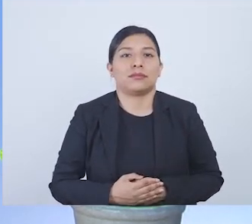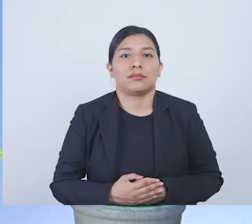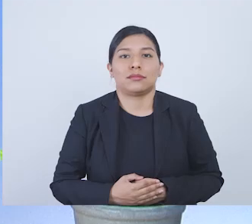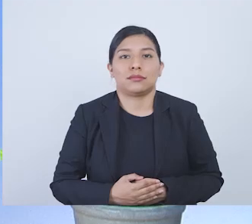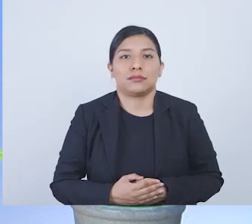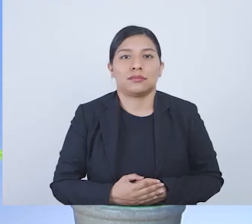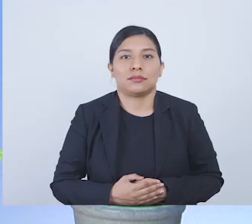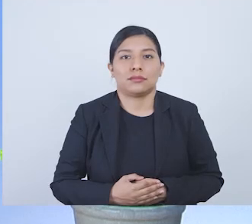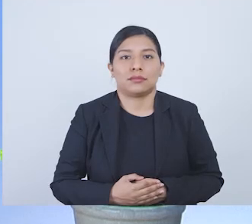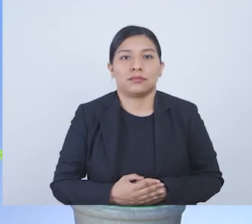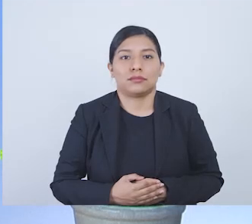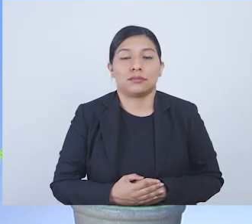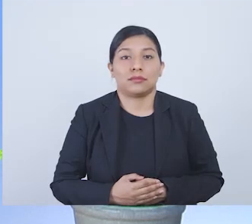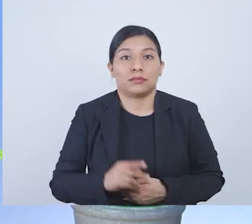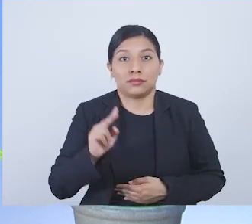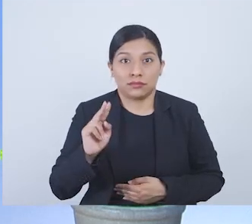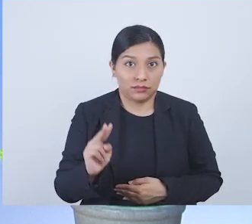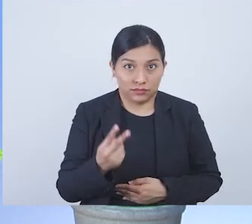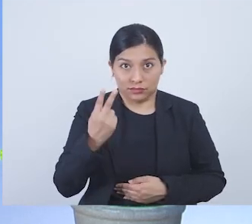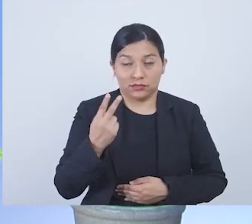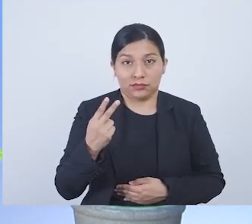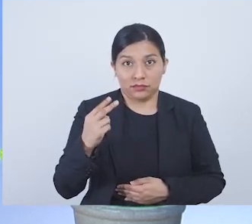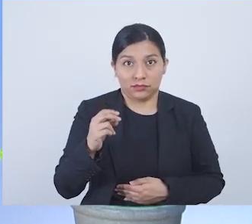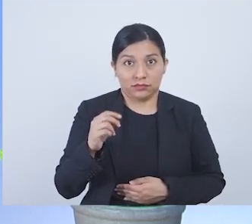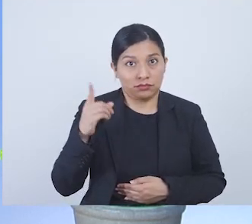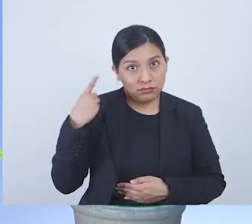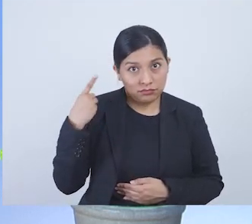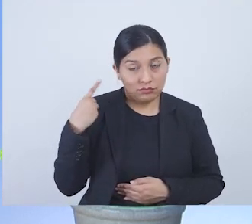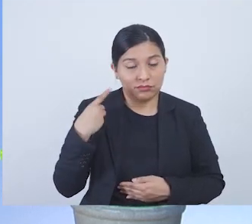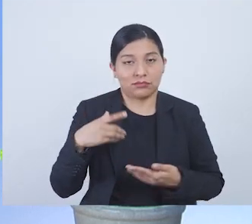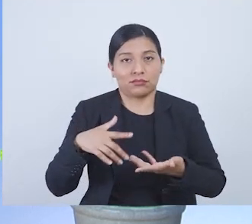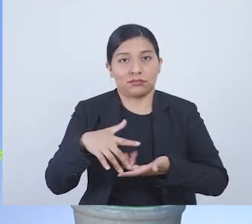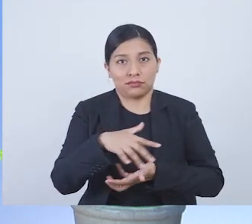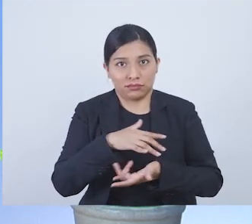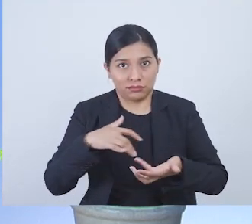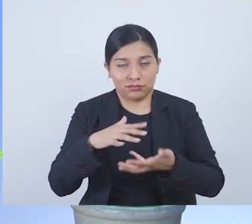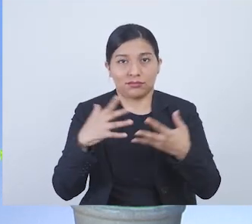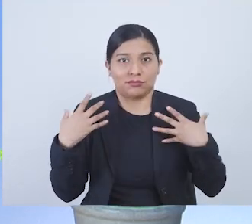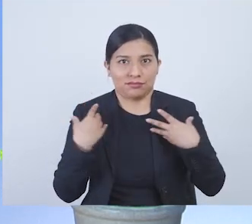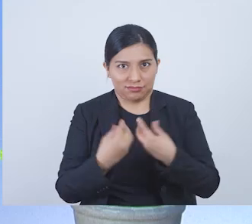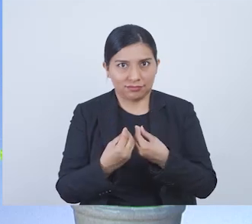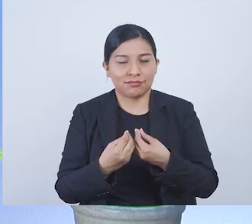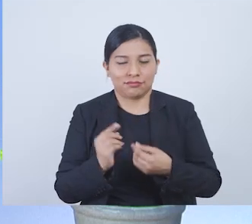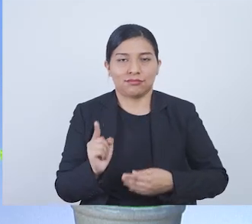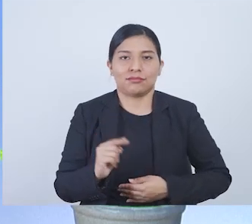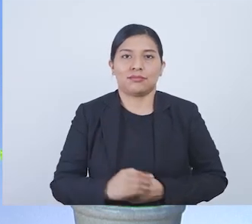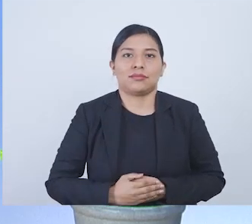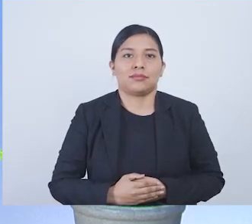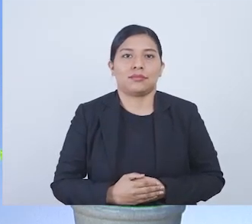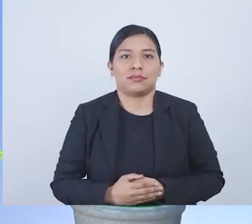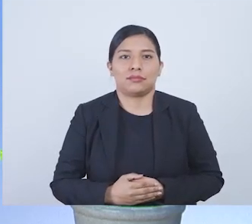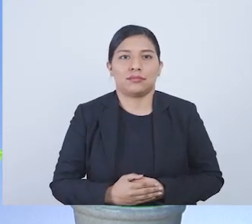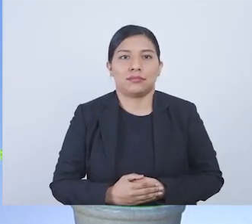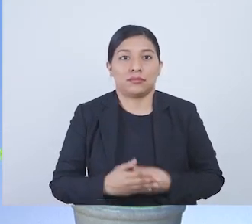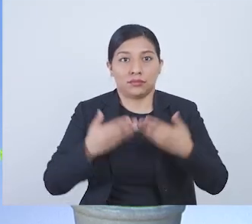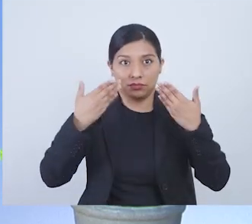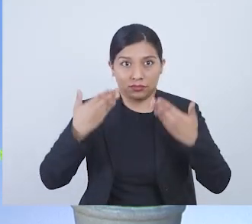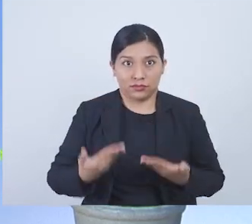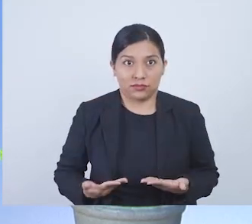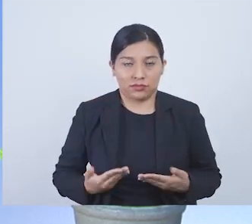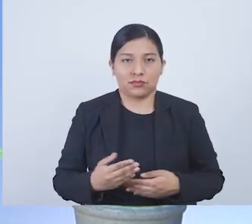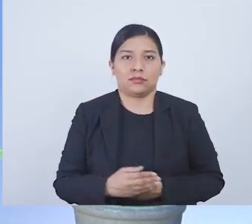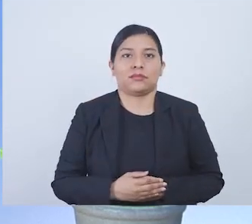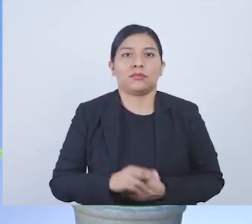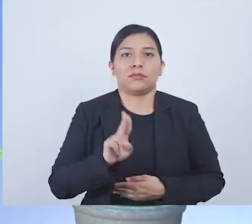la subdirectora general de Ciencias Sociales y Humanas de la